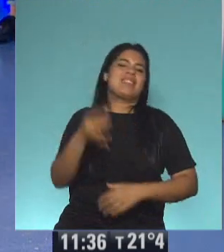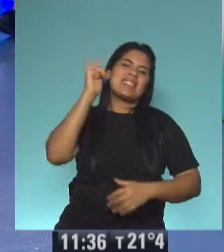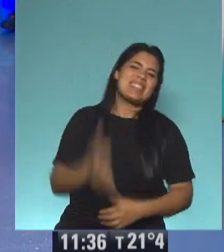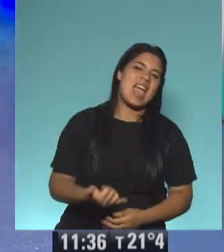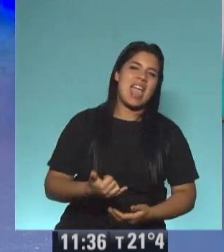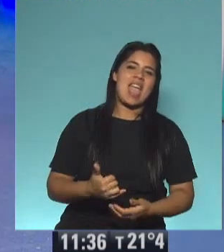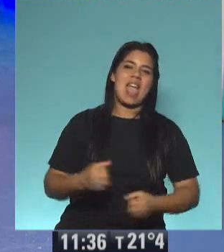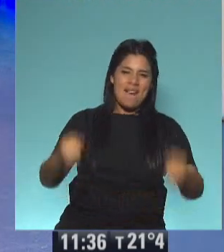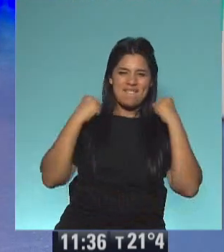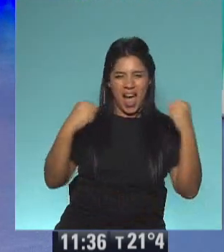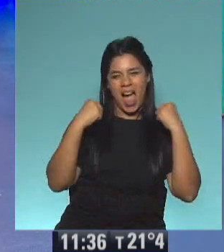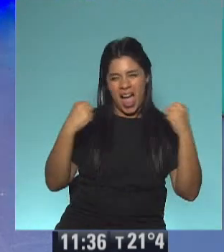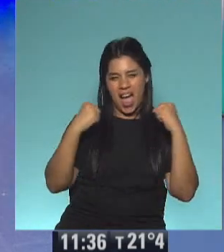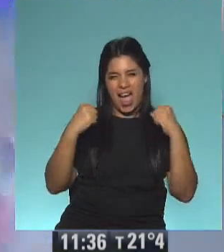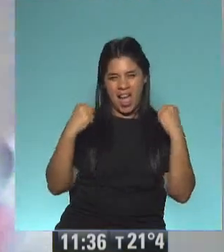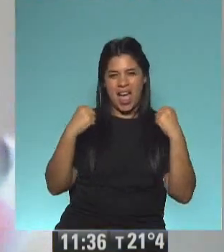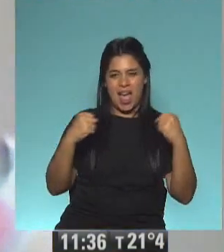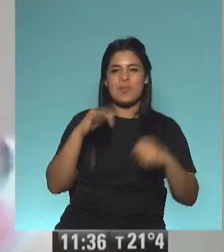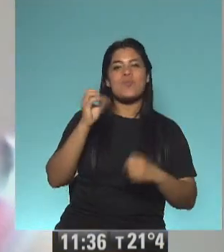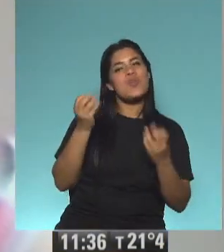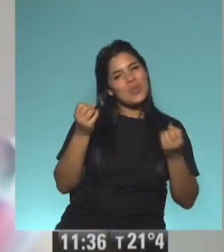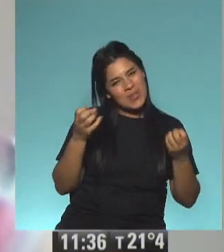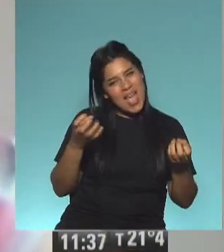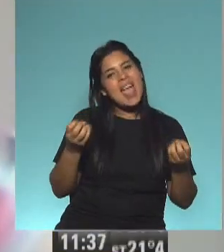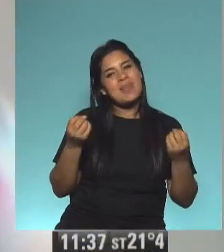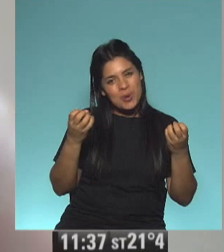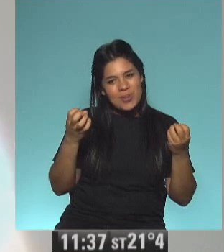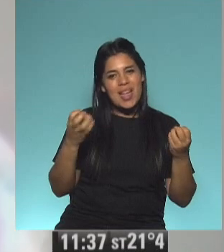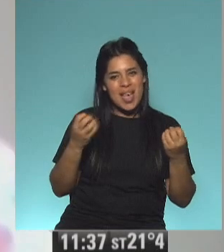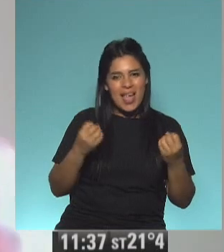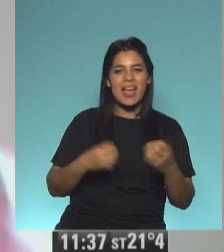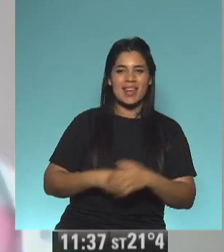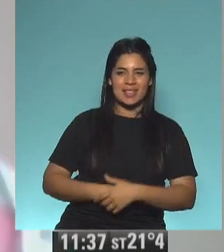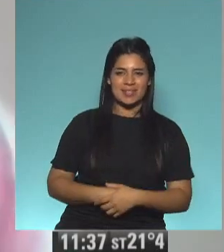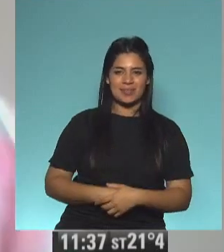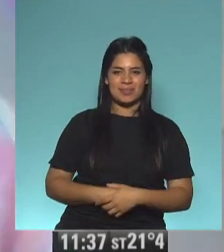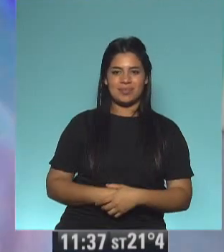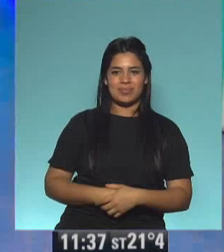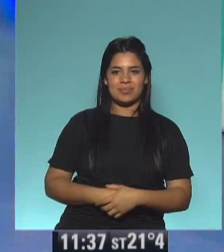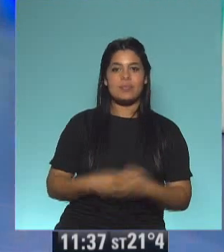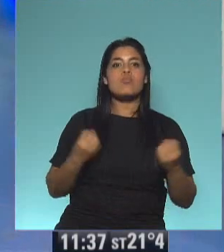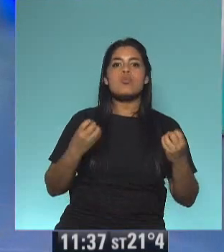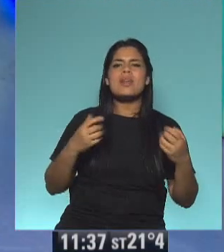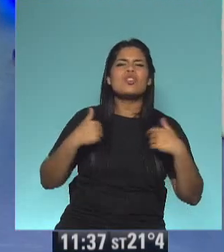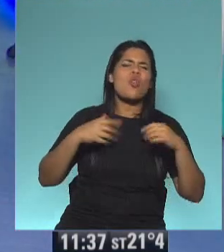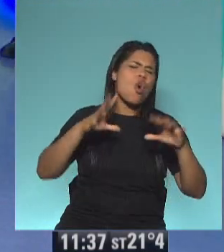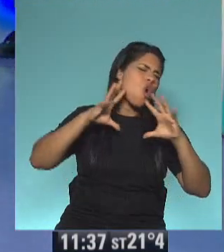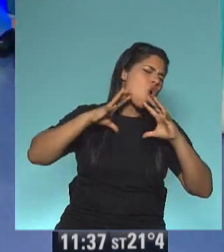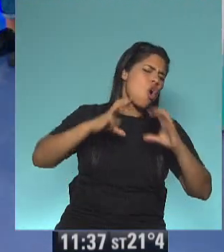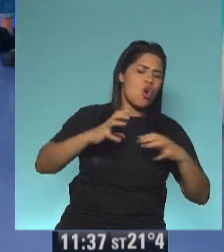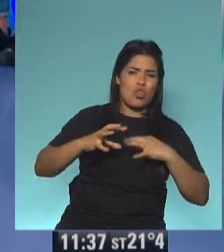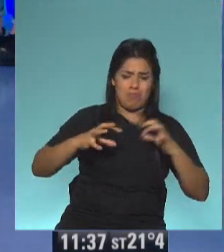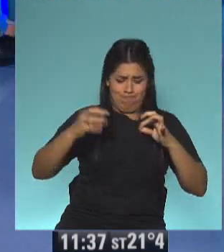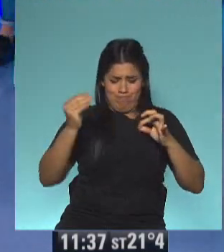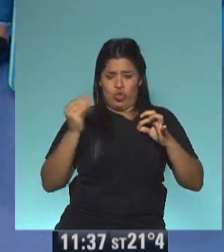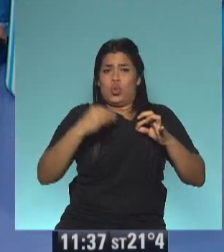¡Correcto! ¡Muy bien! ¡Muy bien, Emilia! Muy bien, Emi. Muy bien. Esa pista fue muy la que dije. Buena pista, cómo odio mancharme con salsa la